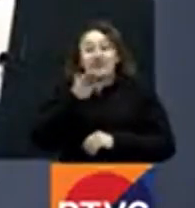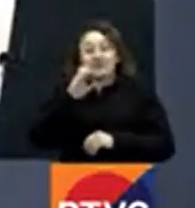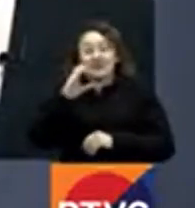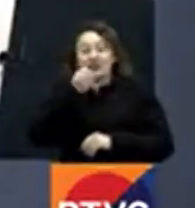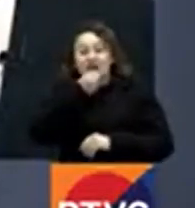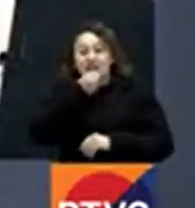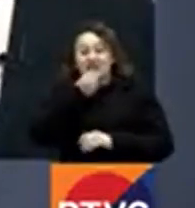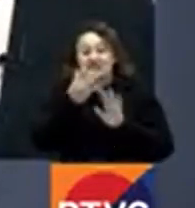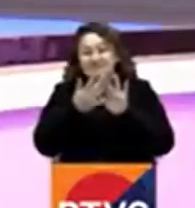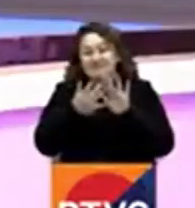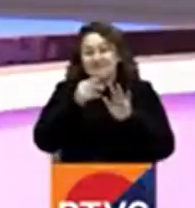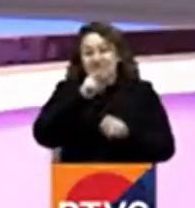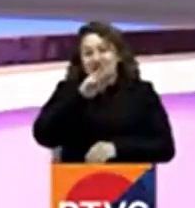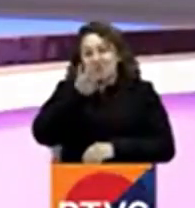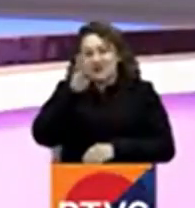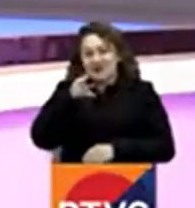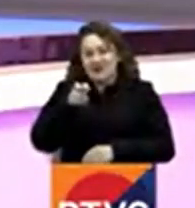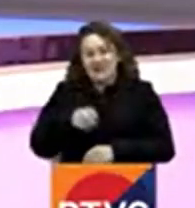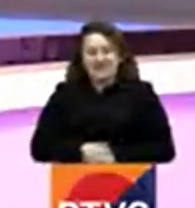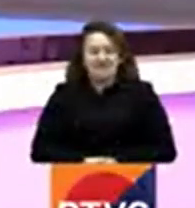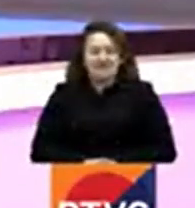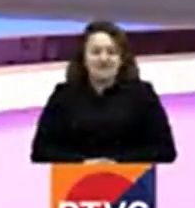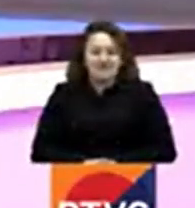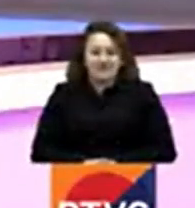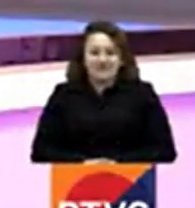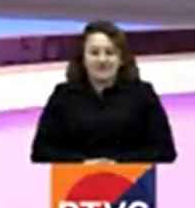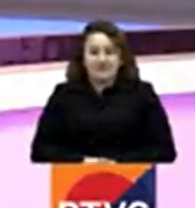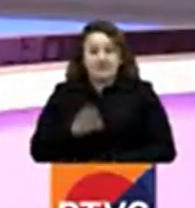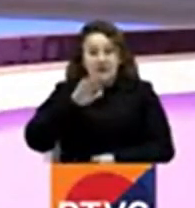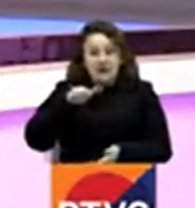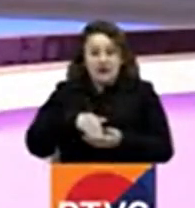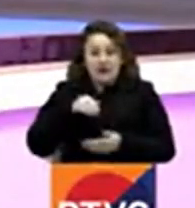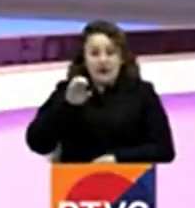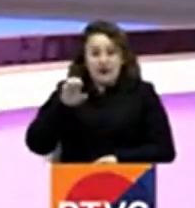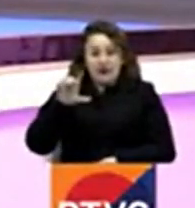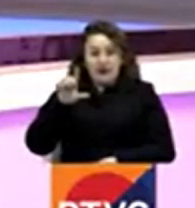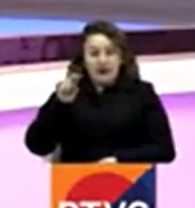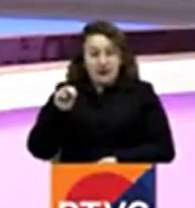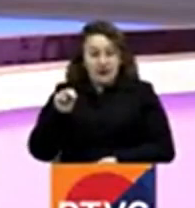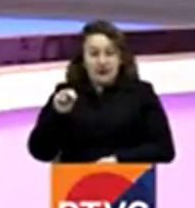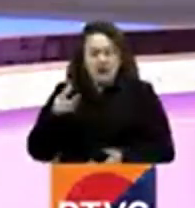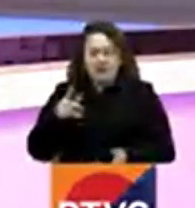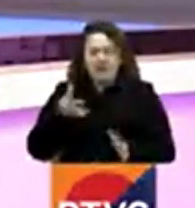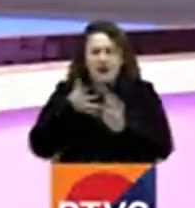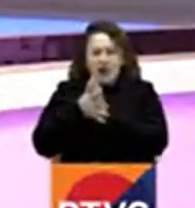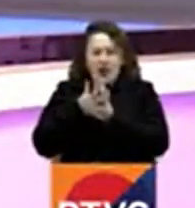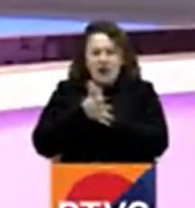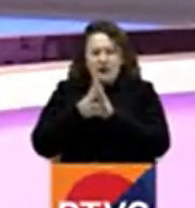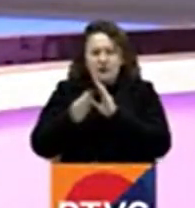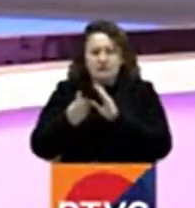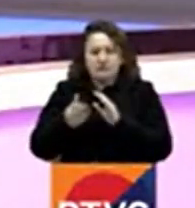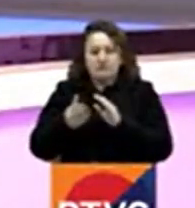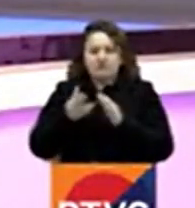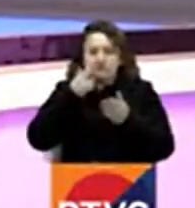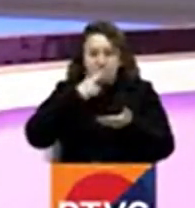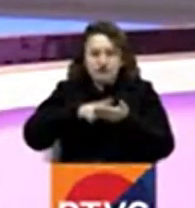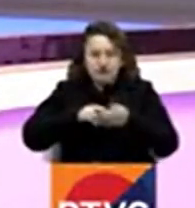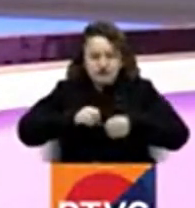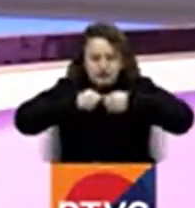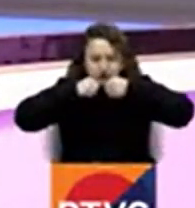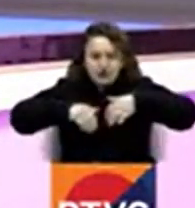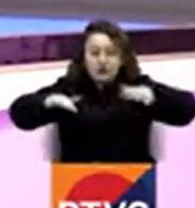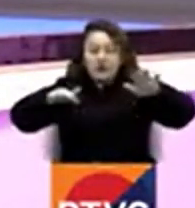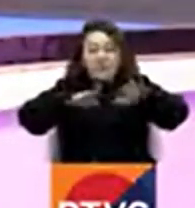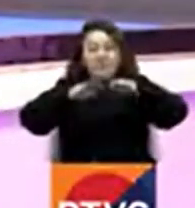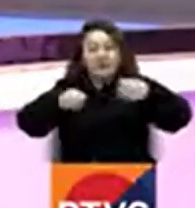Conectados 24/7. El Comando Central del ELN señaló a través de un comunicado que la mesa de diálogo con el Gobierno Nacional